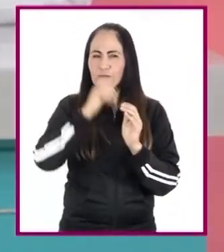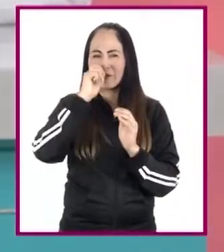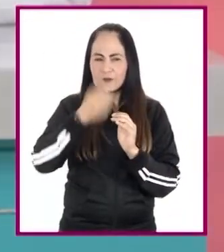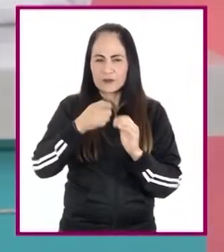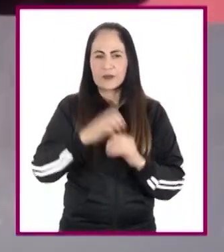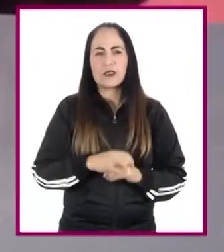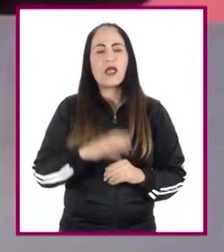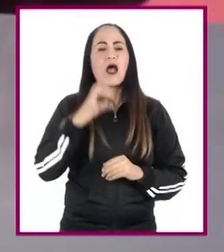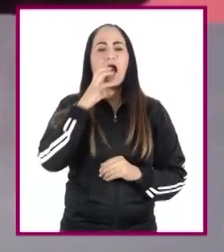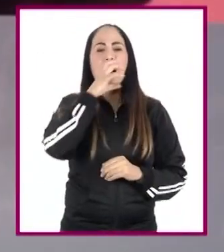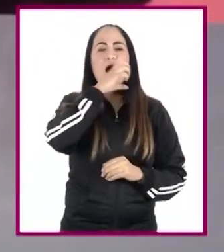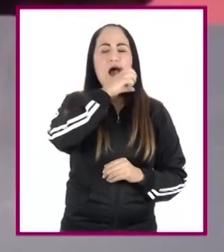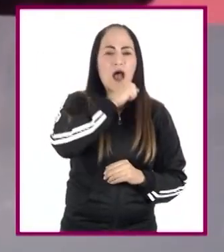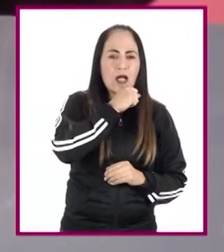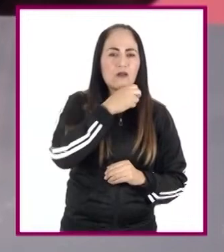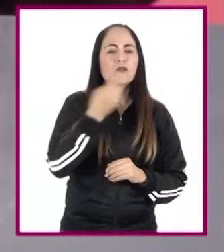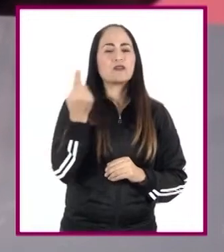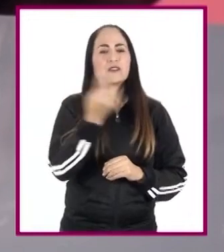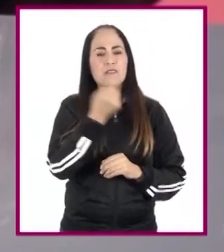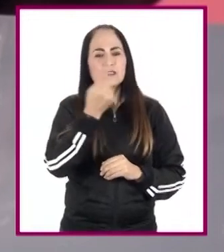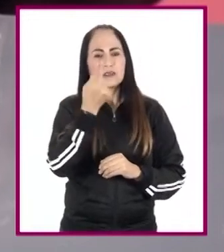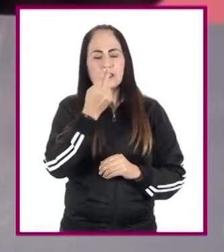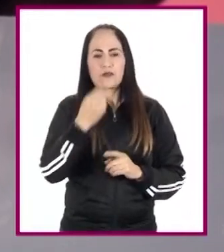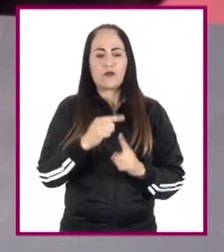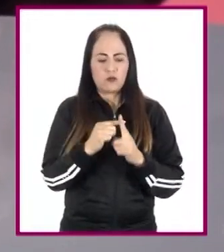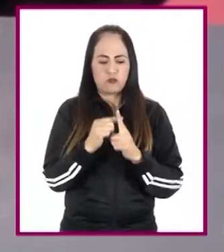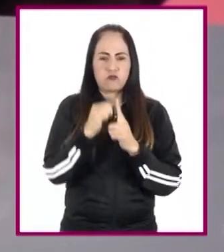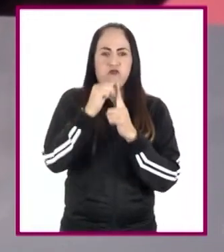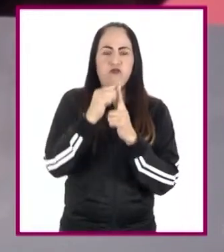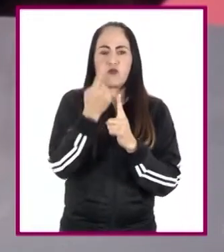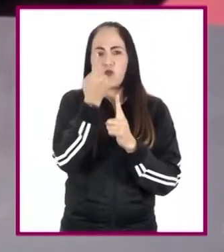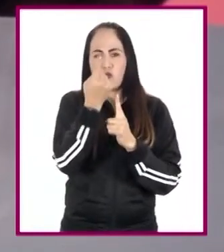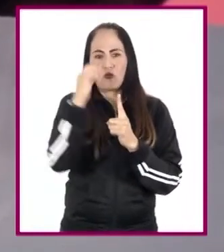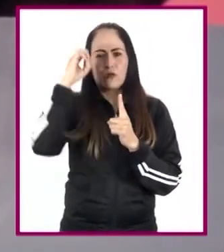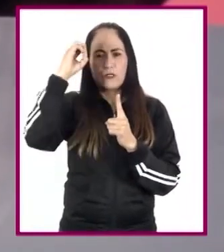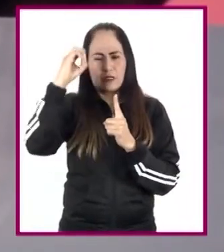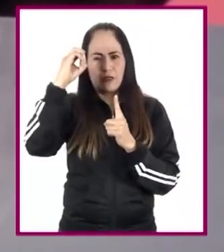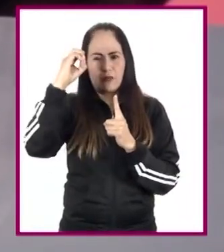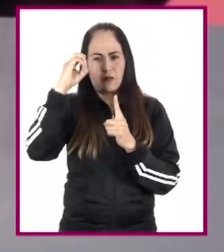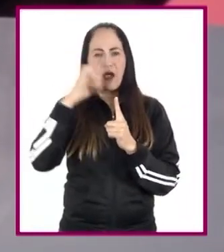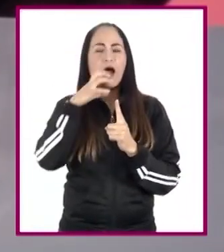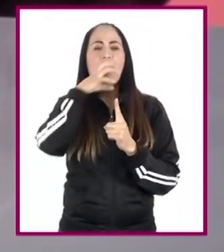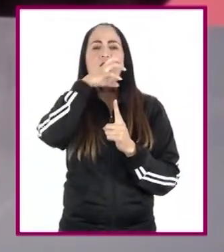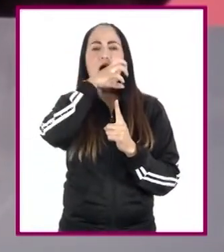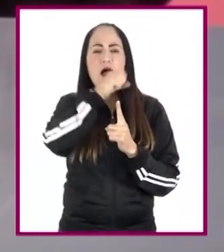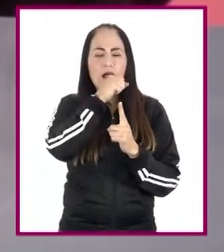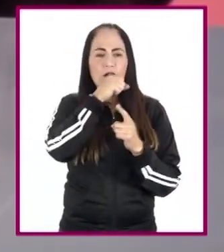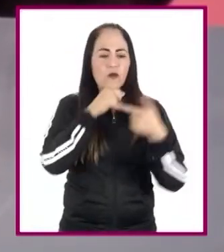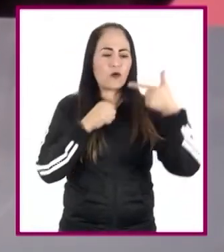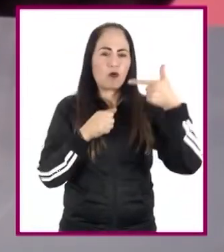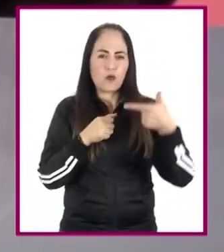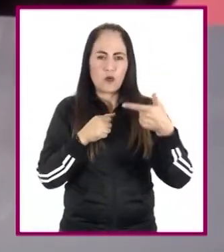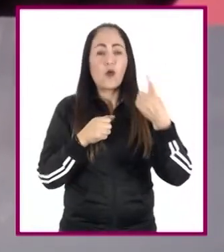cantidad de calor necesaria para elevar en 1 grado centígrado la temperatura de 1 gramo de agua.